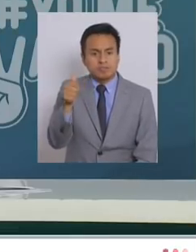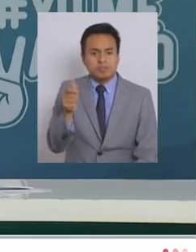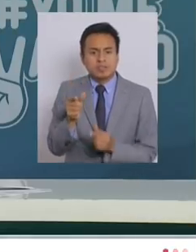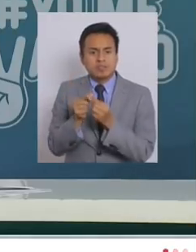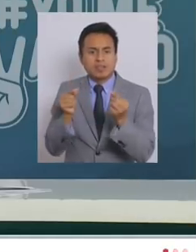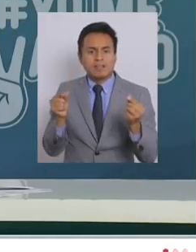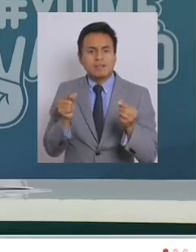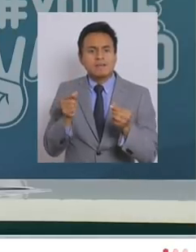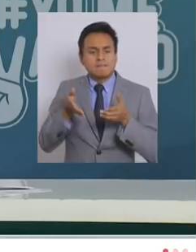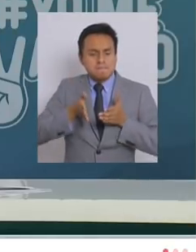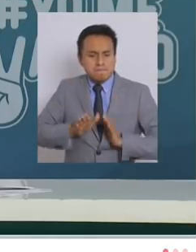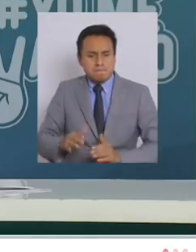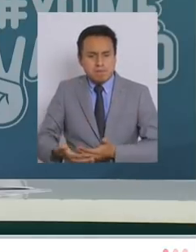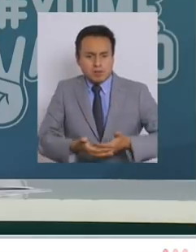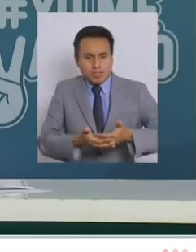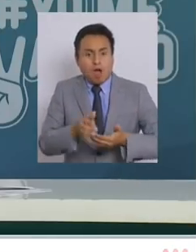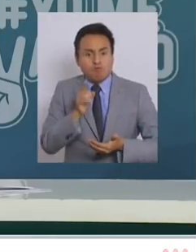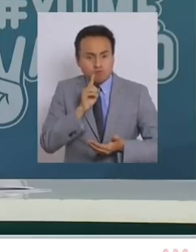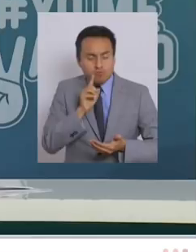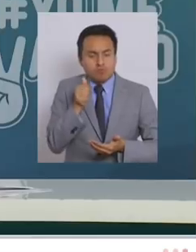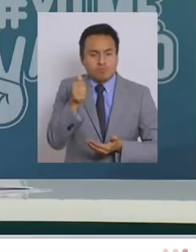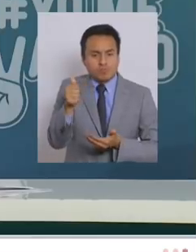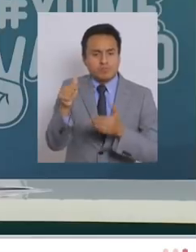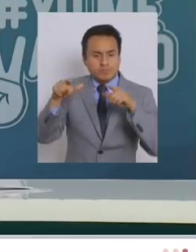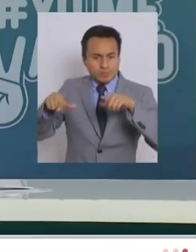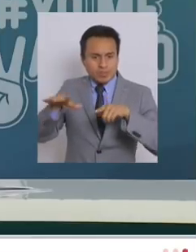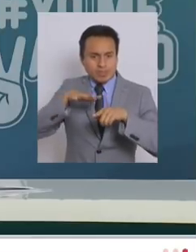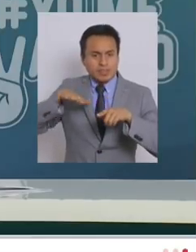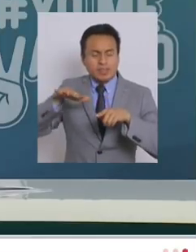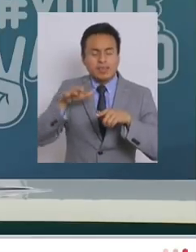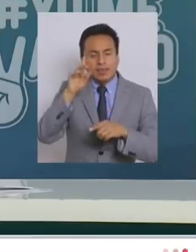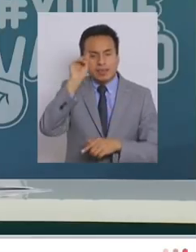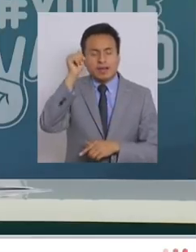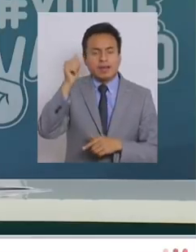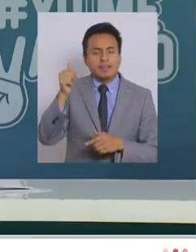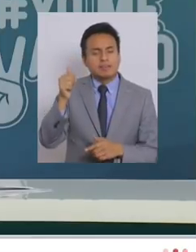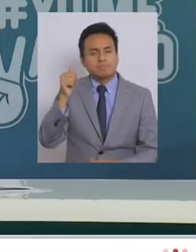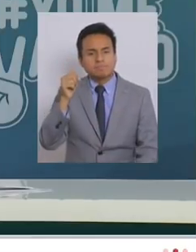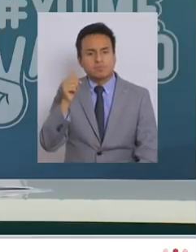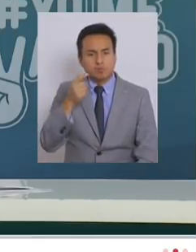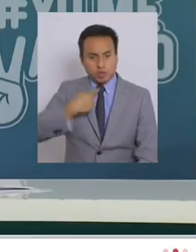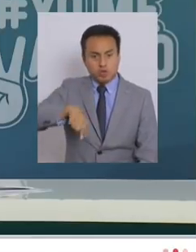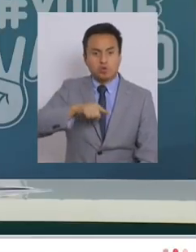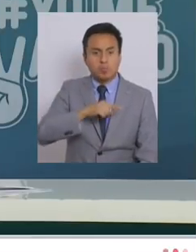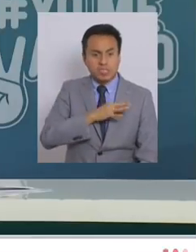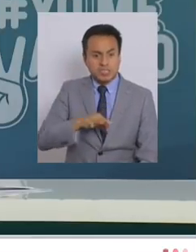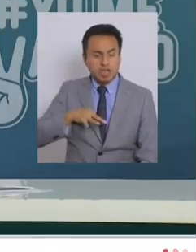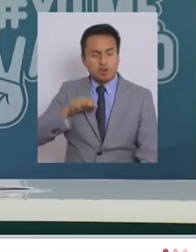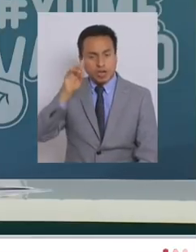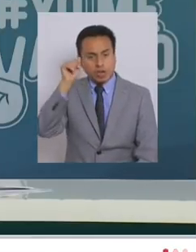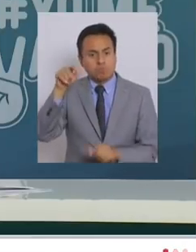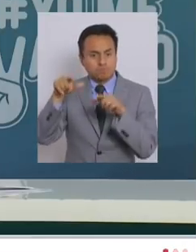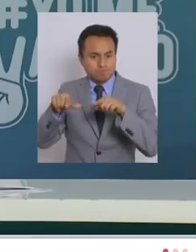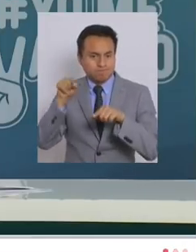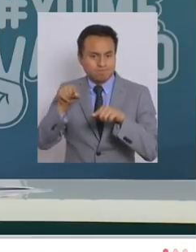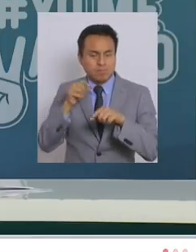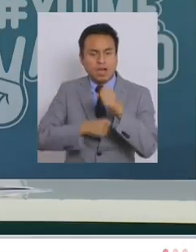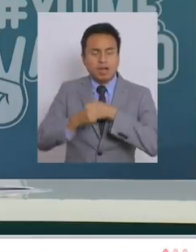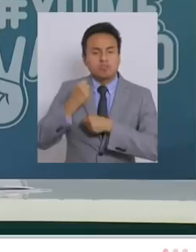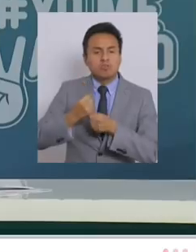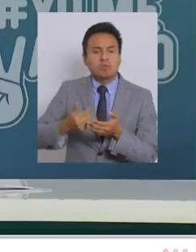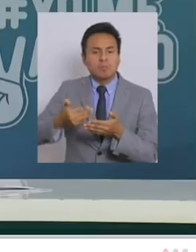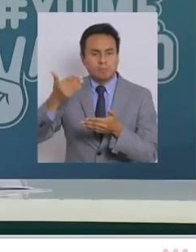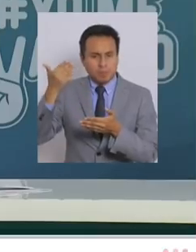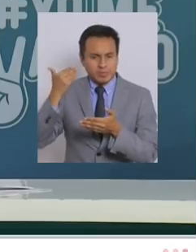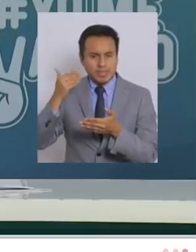matonería que fue creada durante nuestro ministerio en este en el año pasado